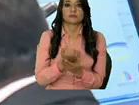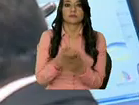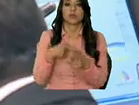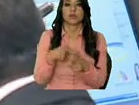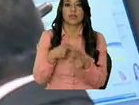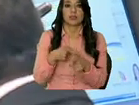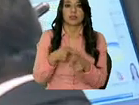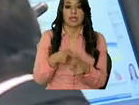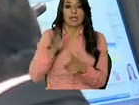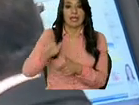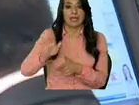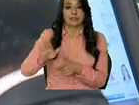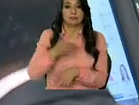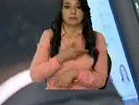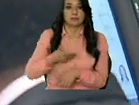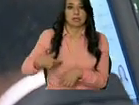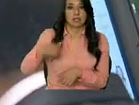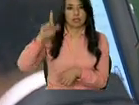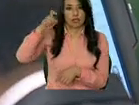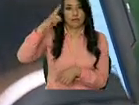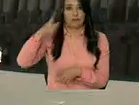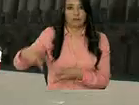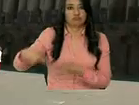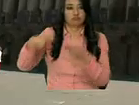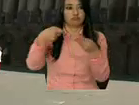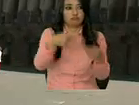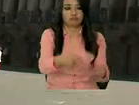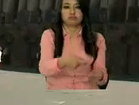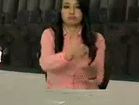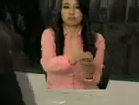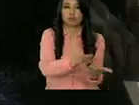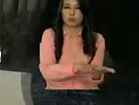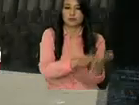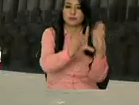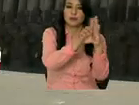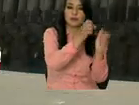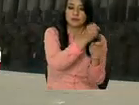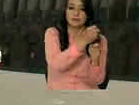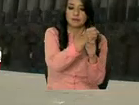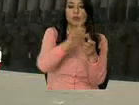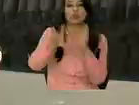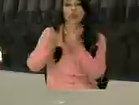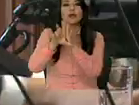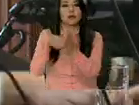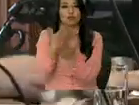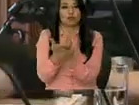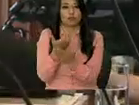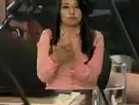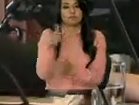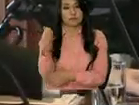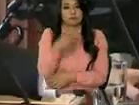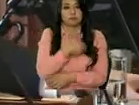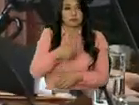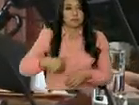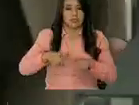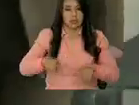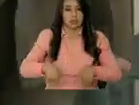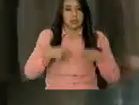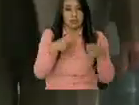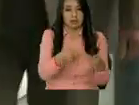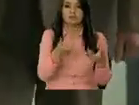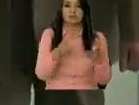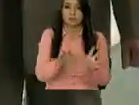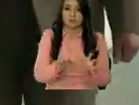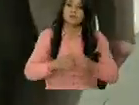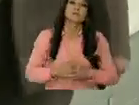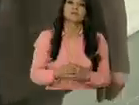como llegaría a la Asamblea Nacional, el proyecto de reformas laborales y tributarias anunciado por el presidente Lenín Moreno. El mismo, a